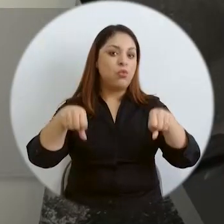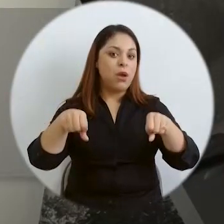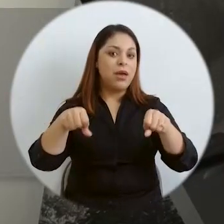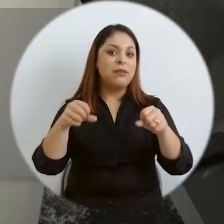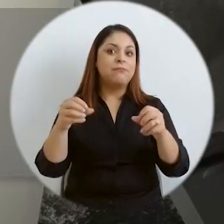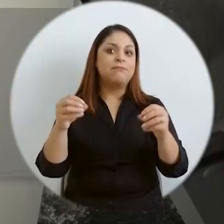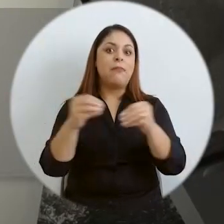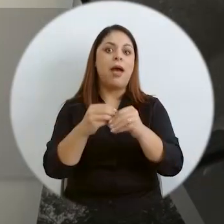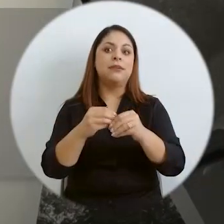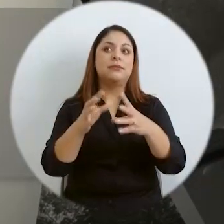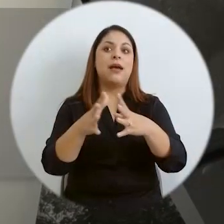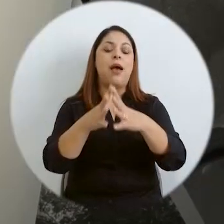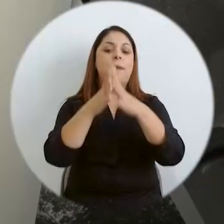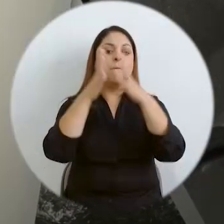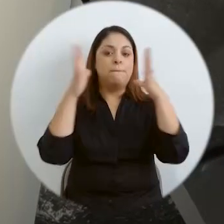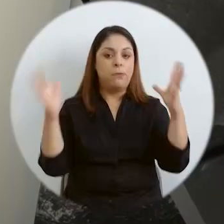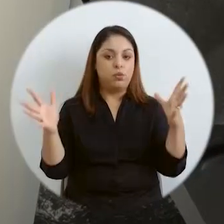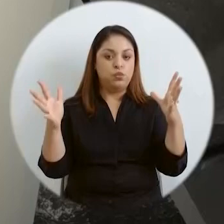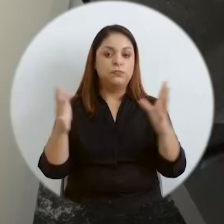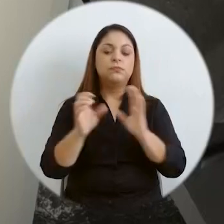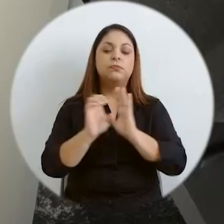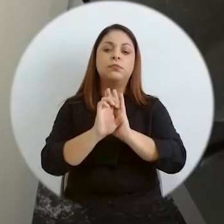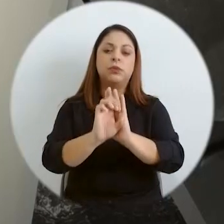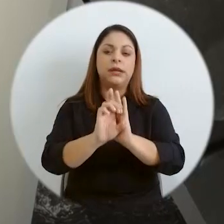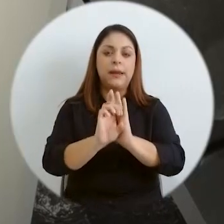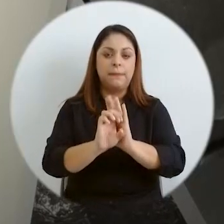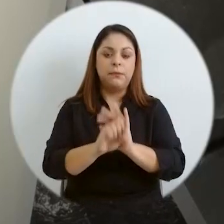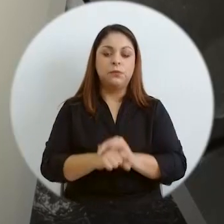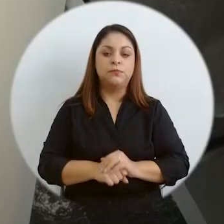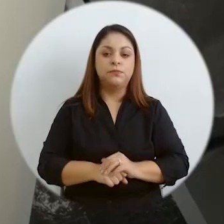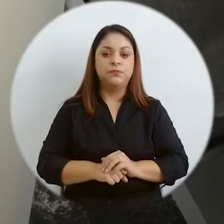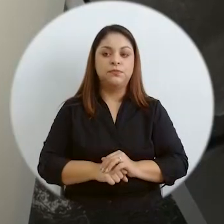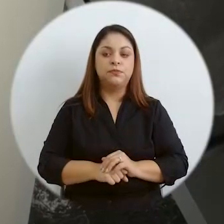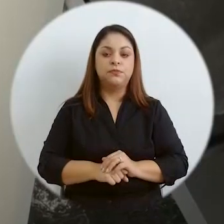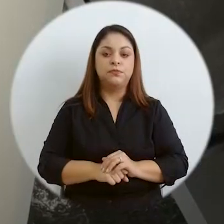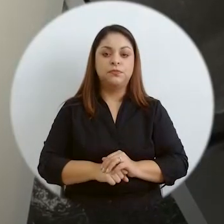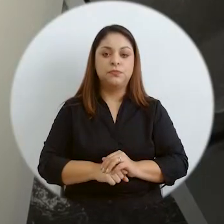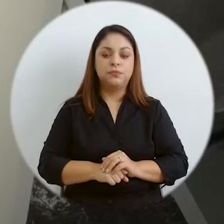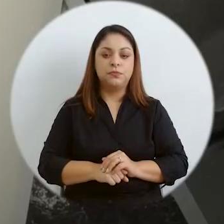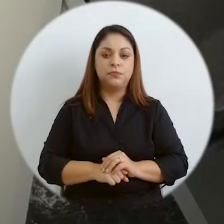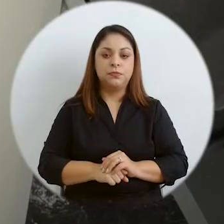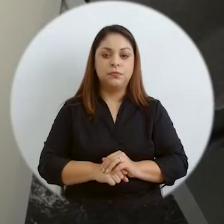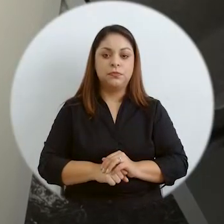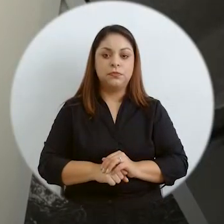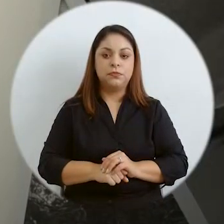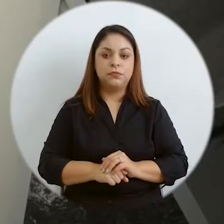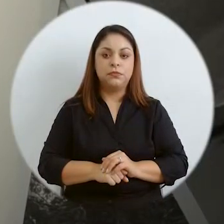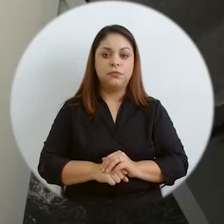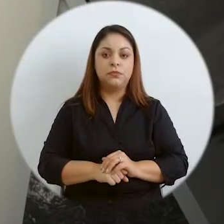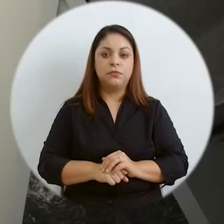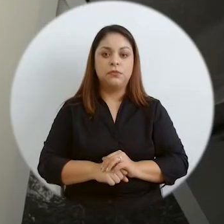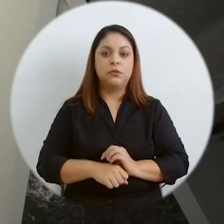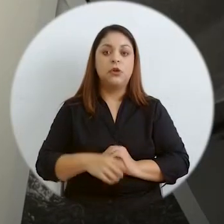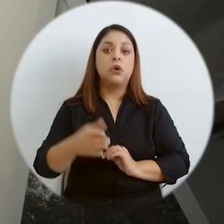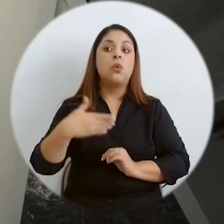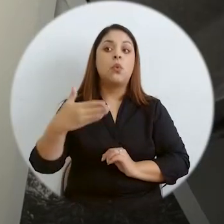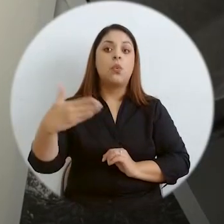eventos que pueden ser muchísimo más amplios en ese sentido, como por ejemplo,